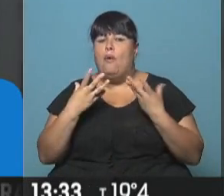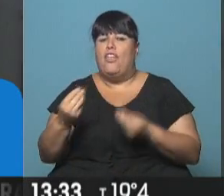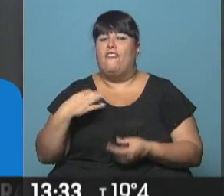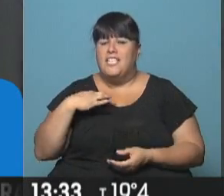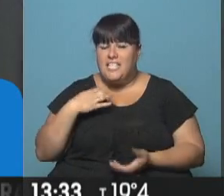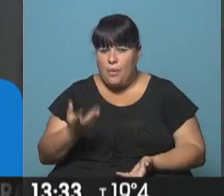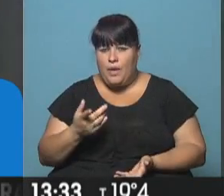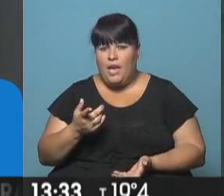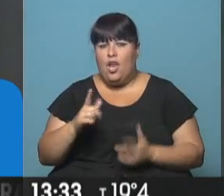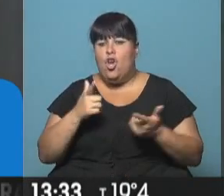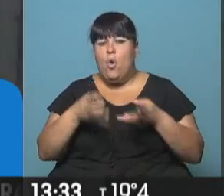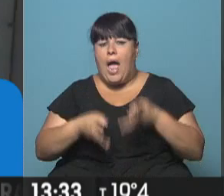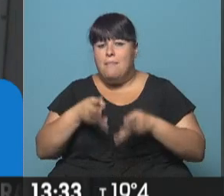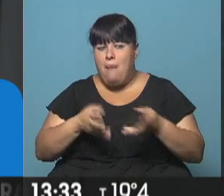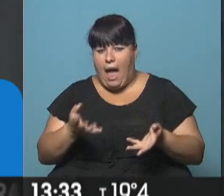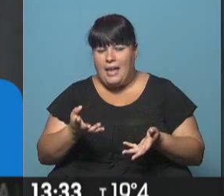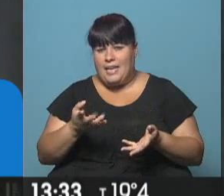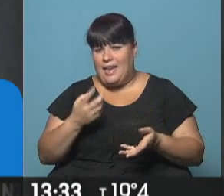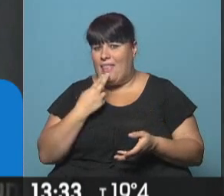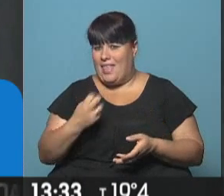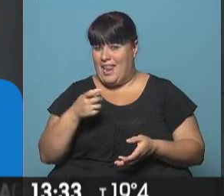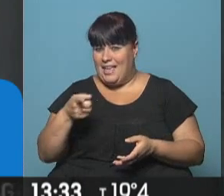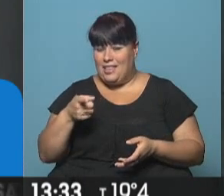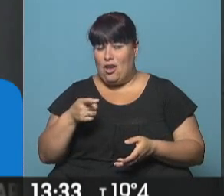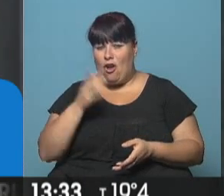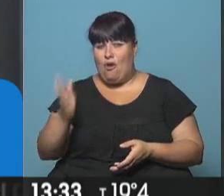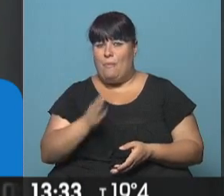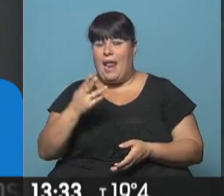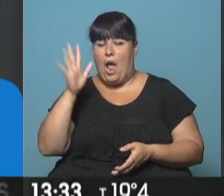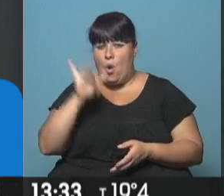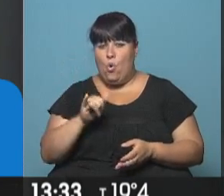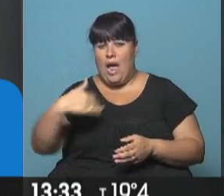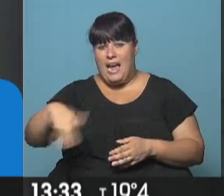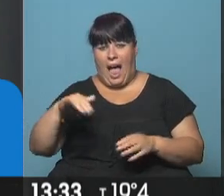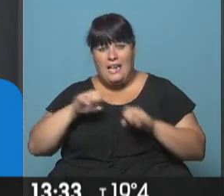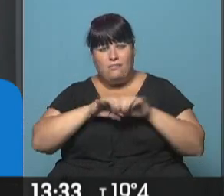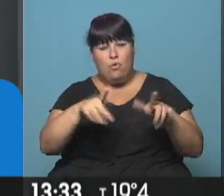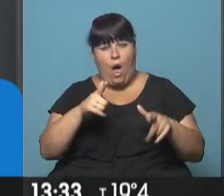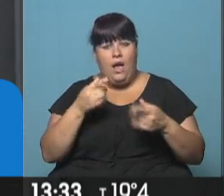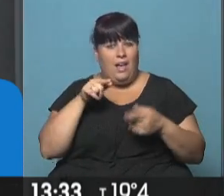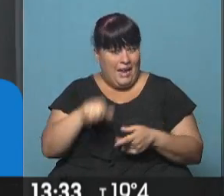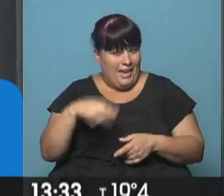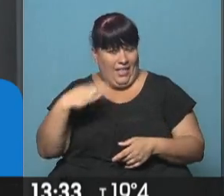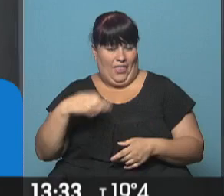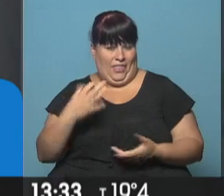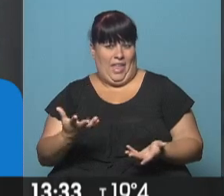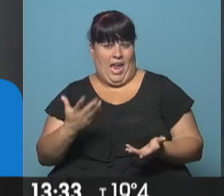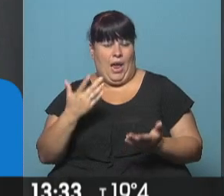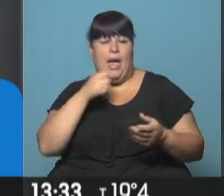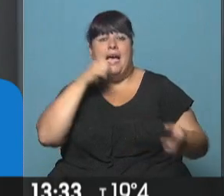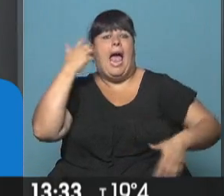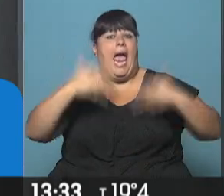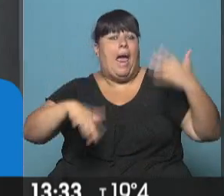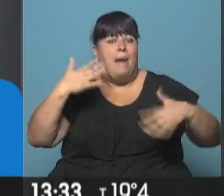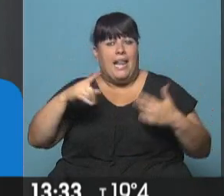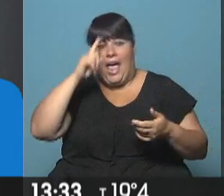Civil no tiene equipos de producción de energía desde la calle, porque esto debería tener, para los casos de emergencia